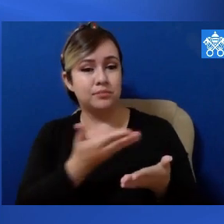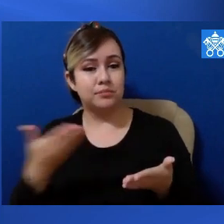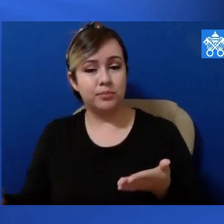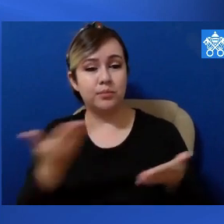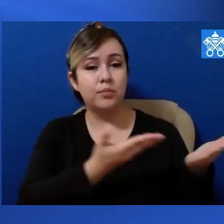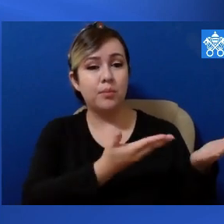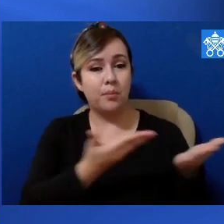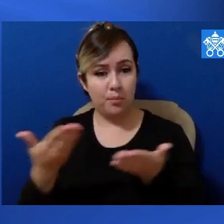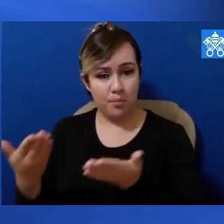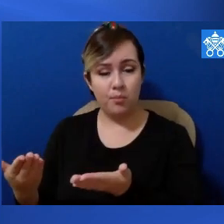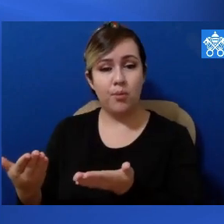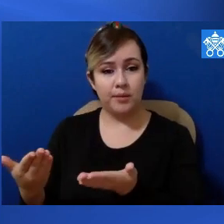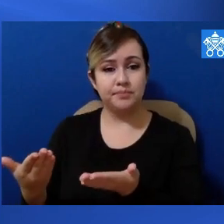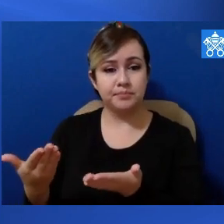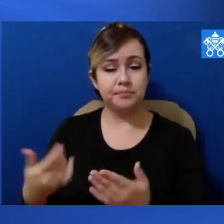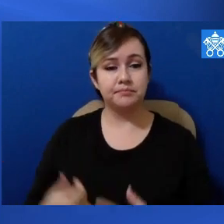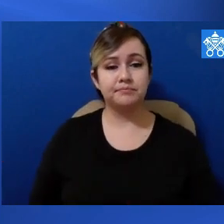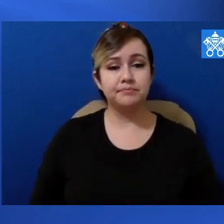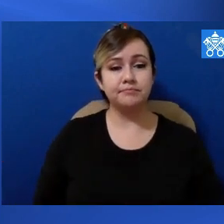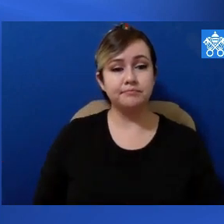que los peregrinos llevan consigo.